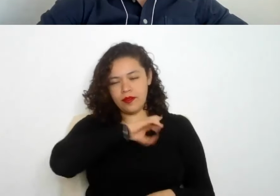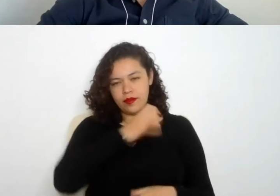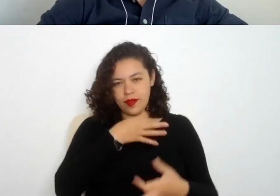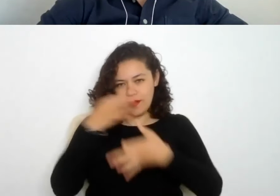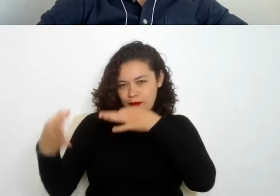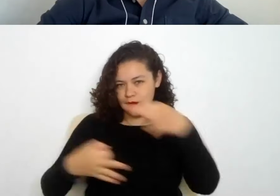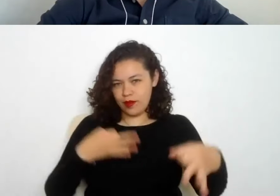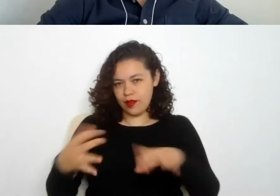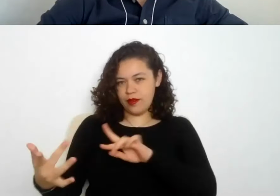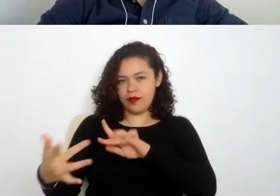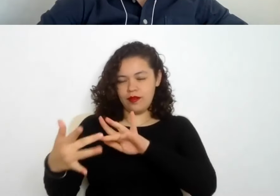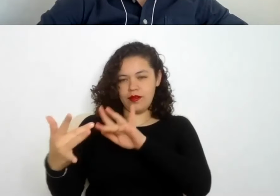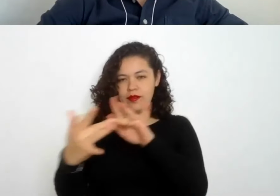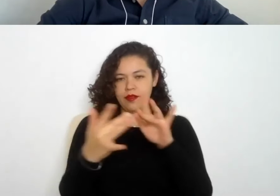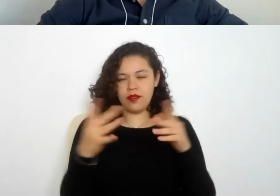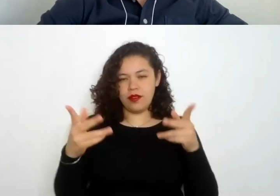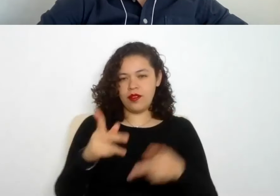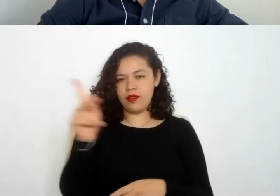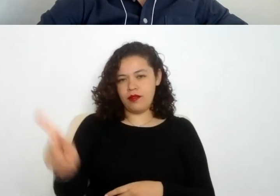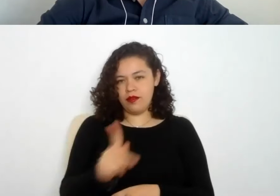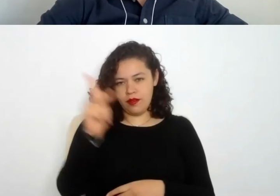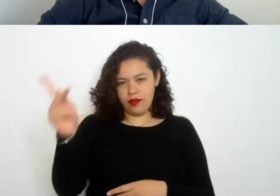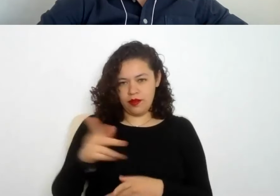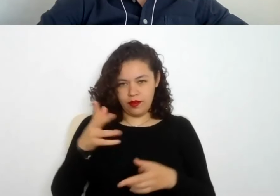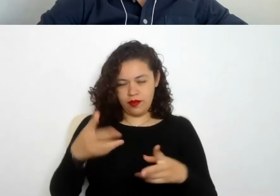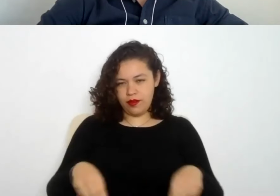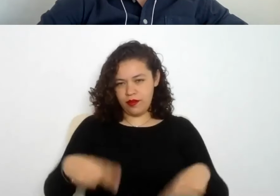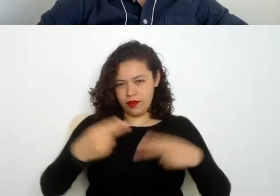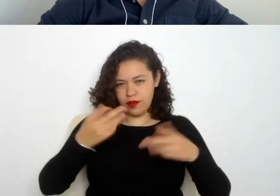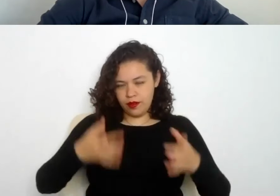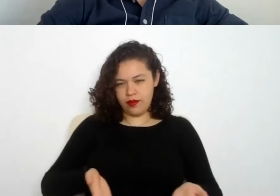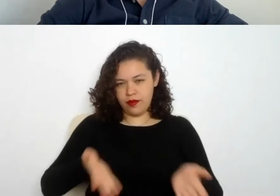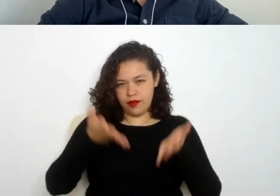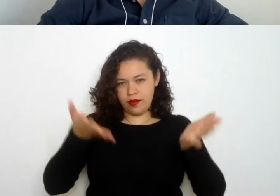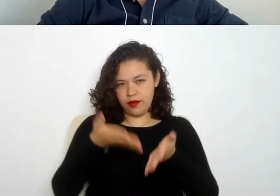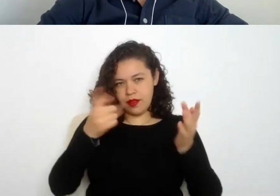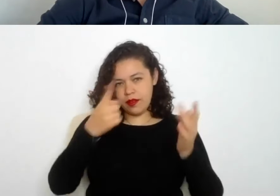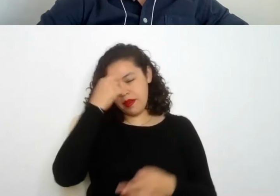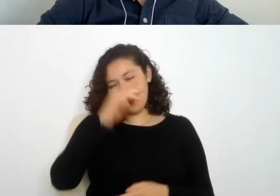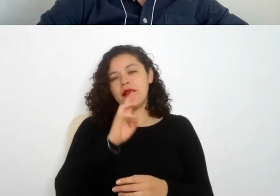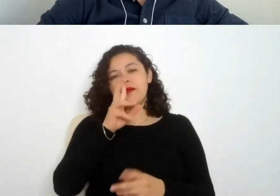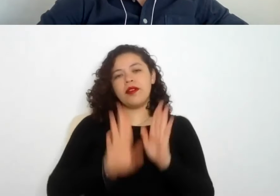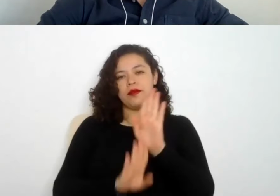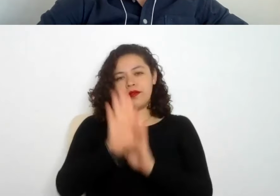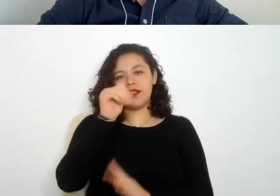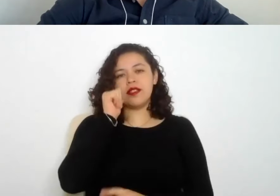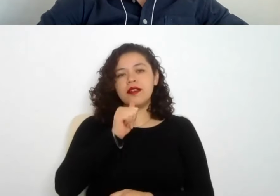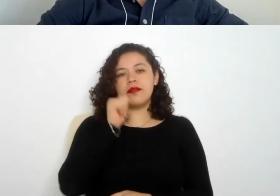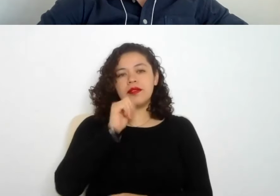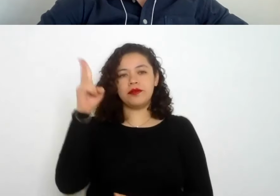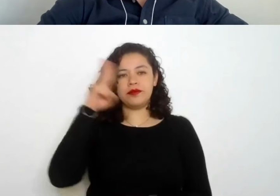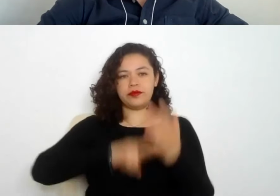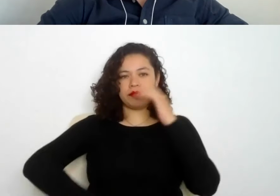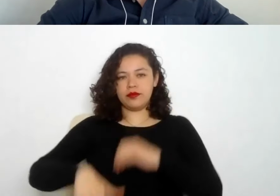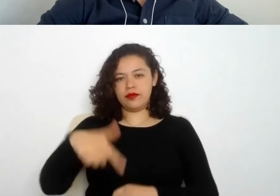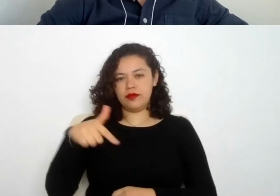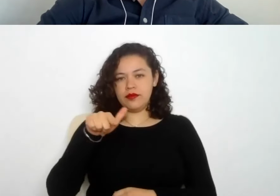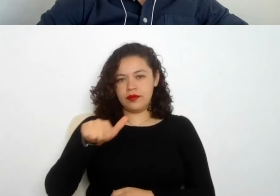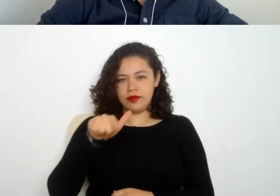públicas, negociador, innovador, creativo y siempre buscando mejorar. En 2017 nace